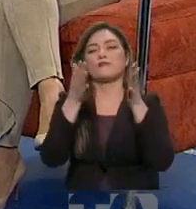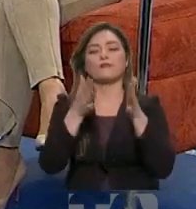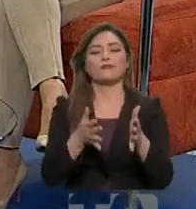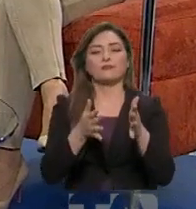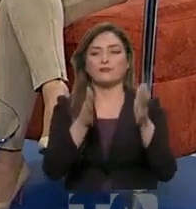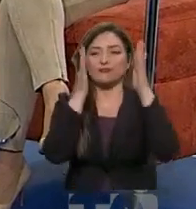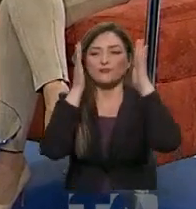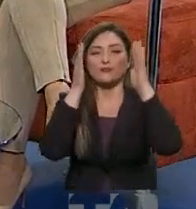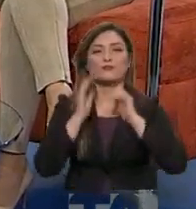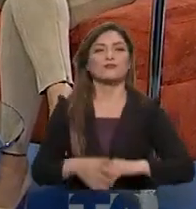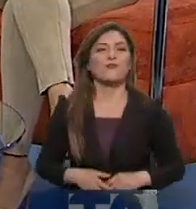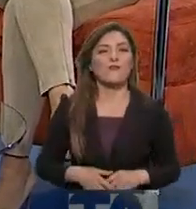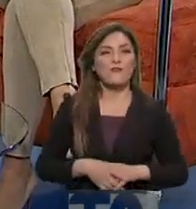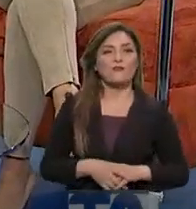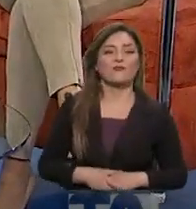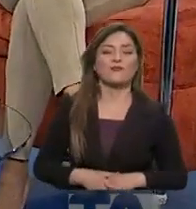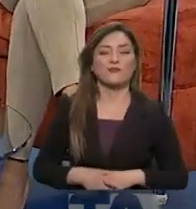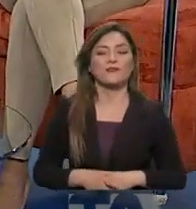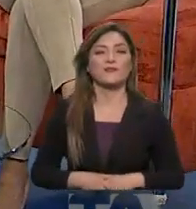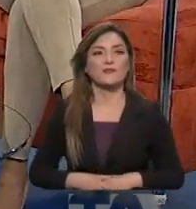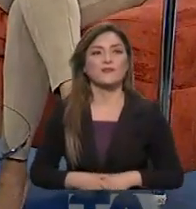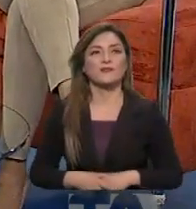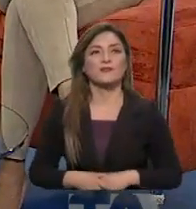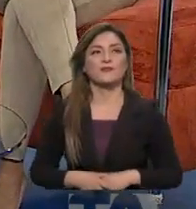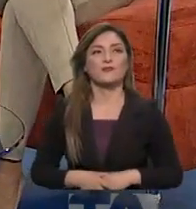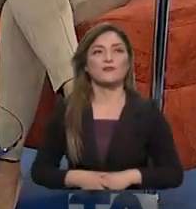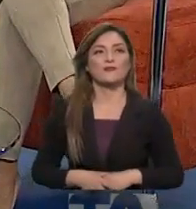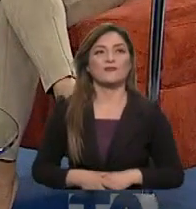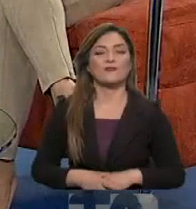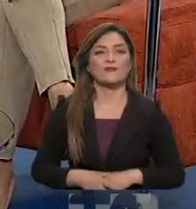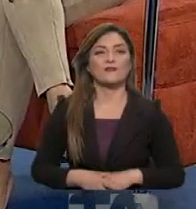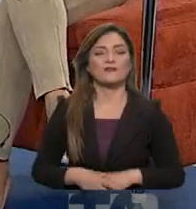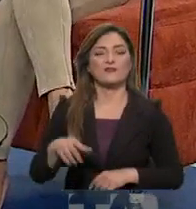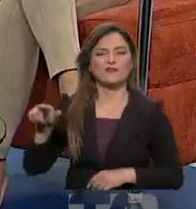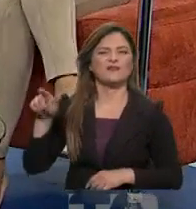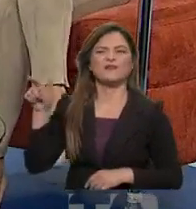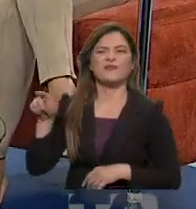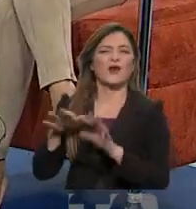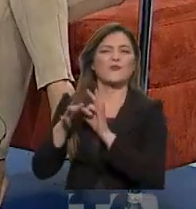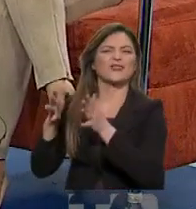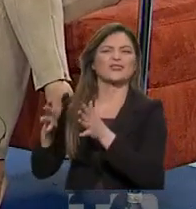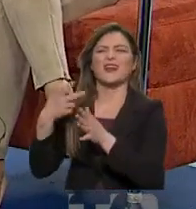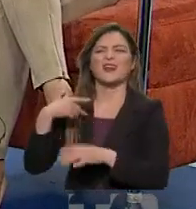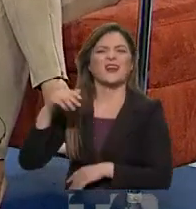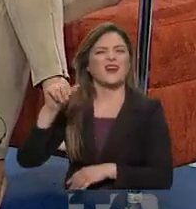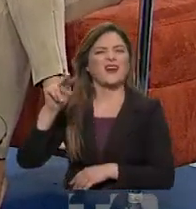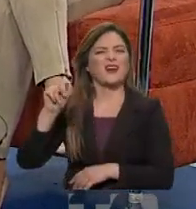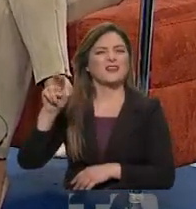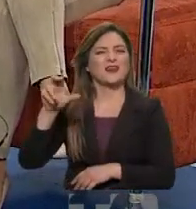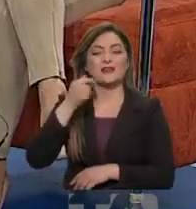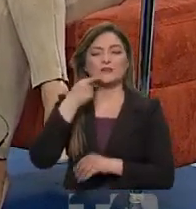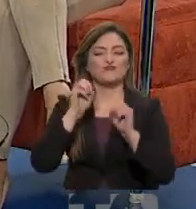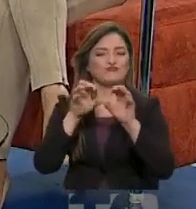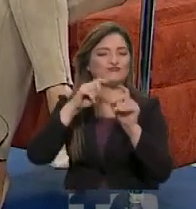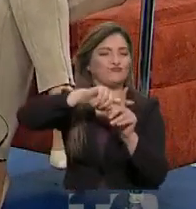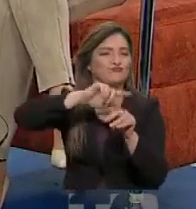estar pendientes. Eso sí. Sí. Vamos a echarle, como dice Andreita Samaniego, las mejores energías al equipo para que le vaya muy bien.